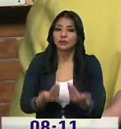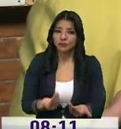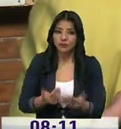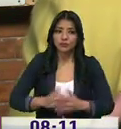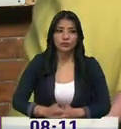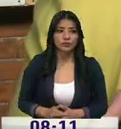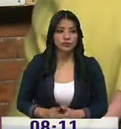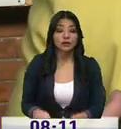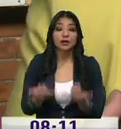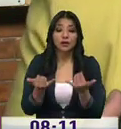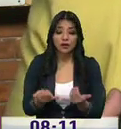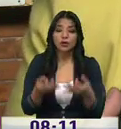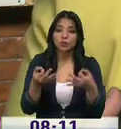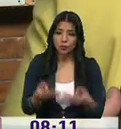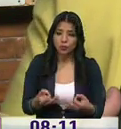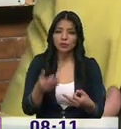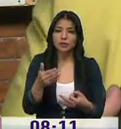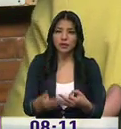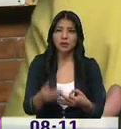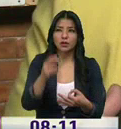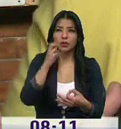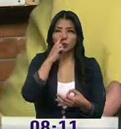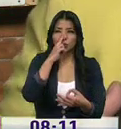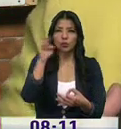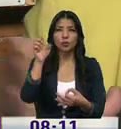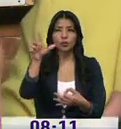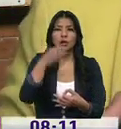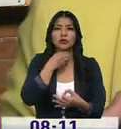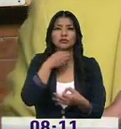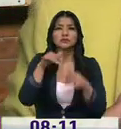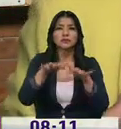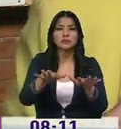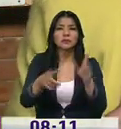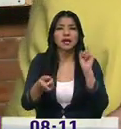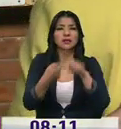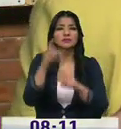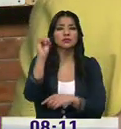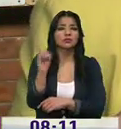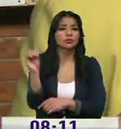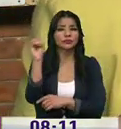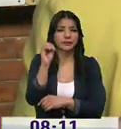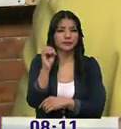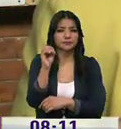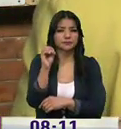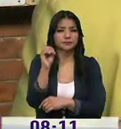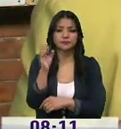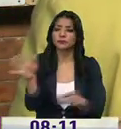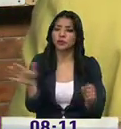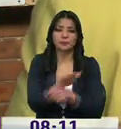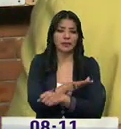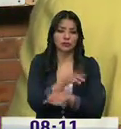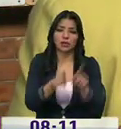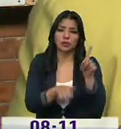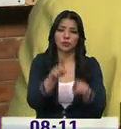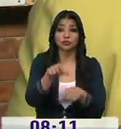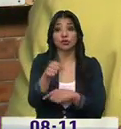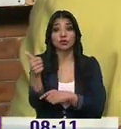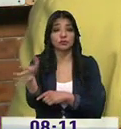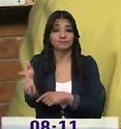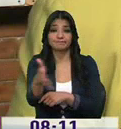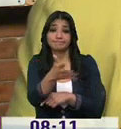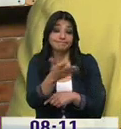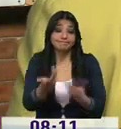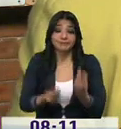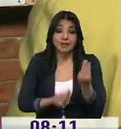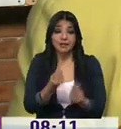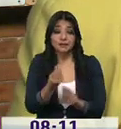van cumpliendo junio, julio, agosto, septiembre y hasta octubre estarían cubiertos algunos, el resto ya no. Entonces hay